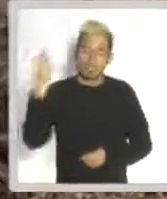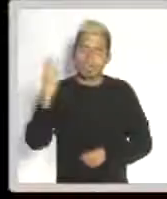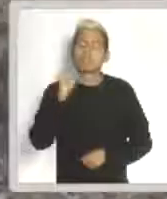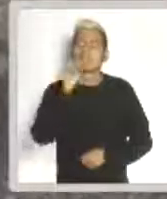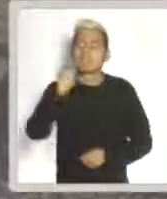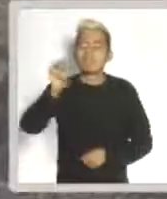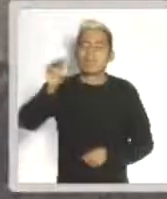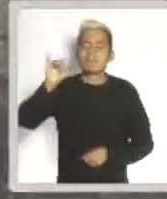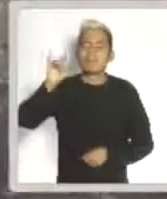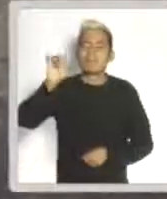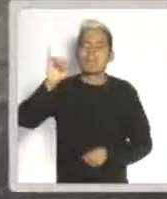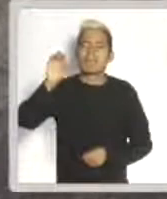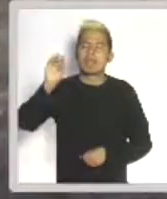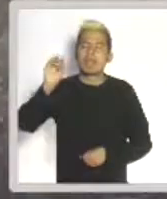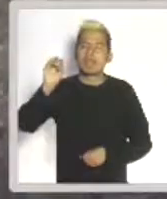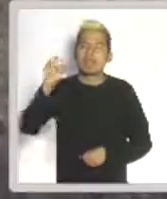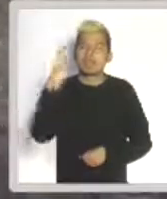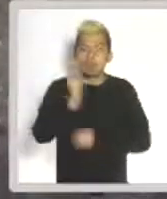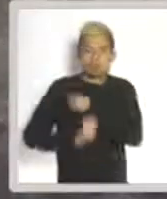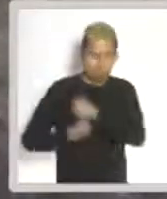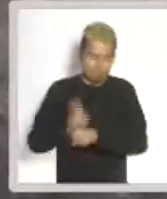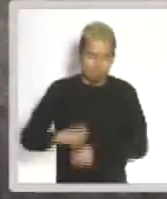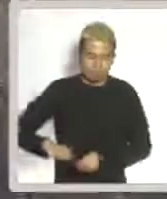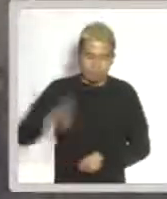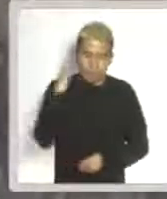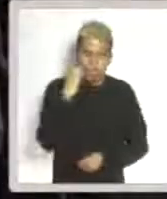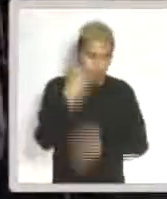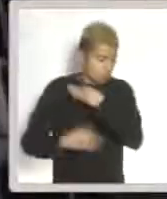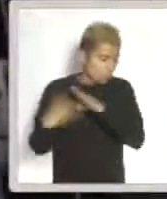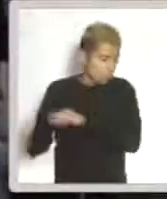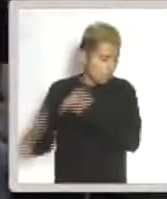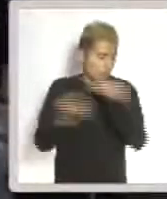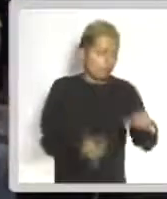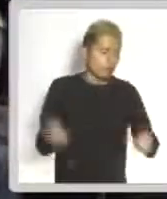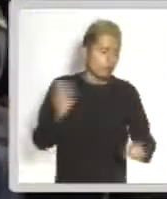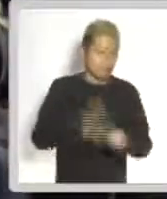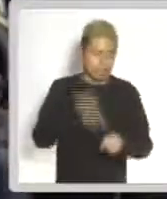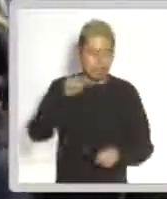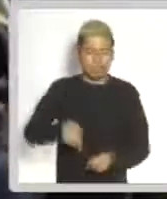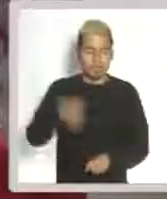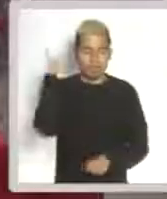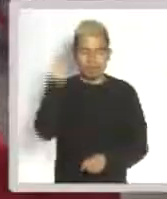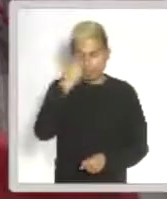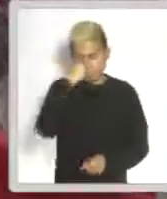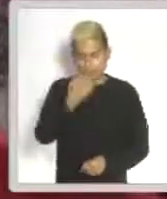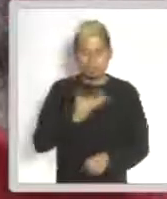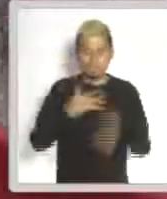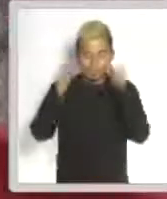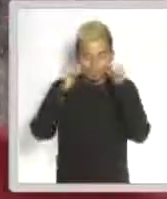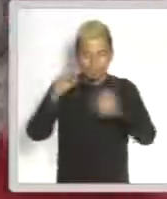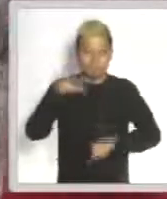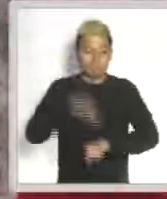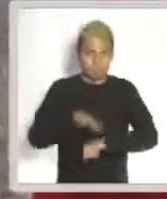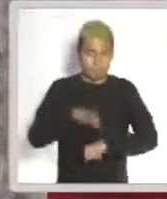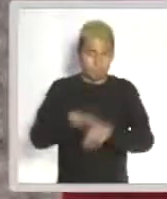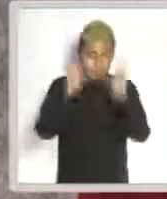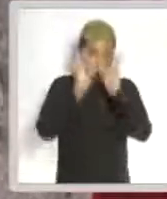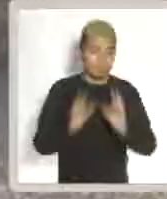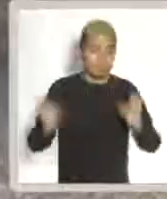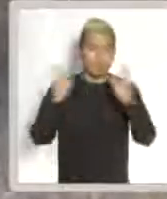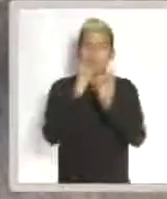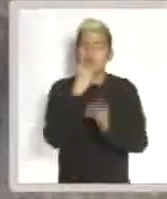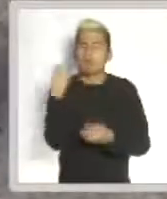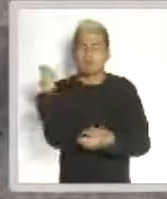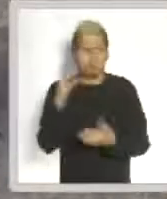años todos fueron trasladados a un hospital de esta capital duranguense para recibir atención médica es importante mencionar que el momento de salir a